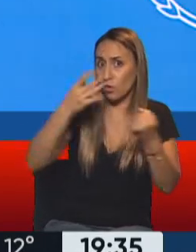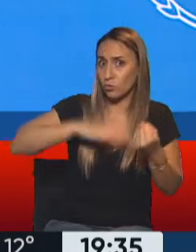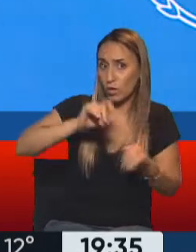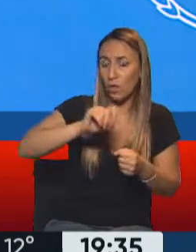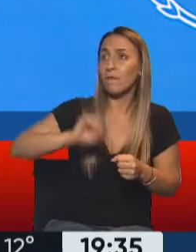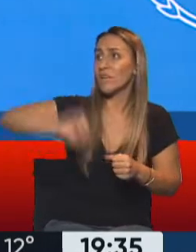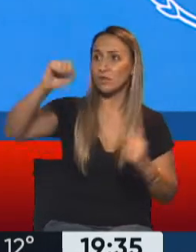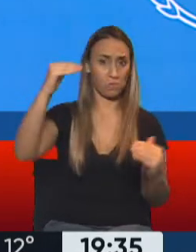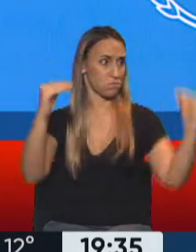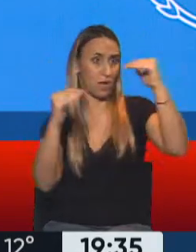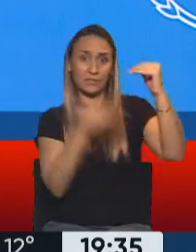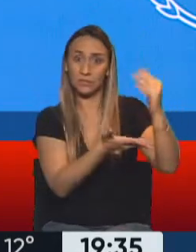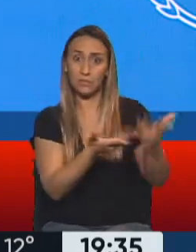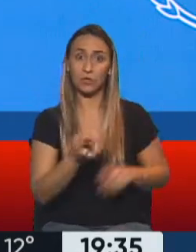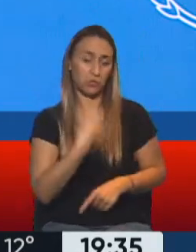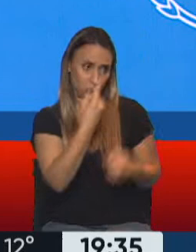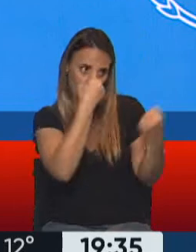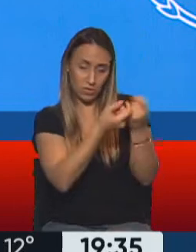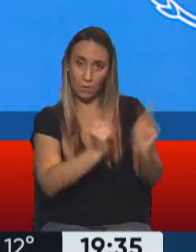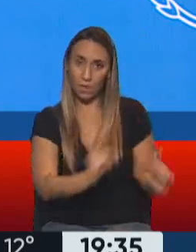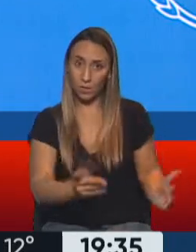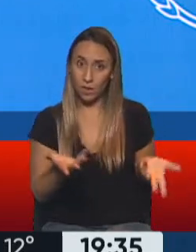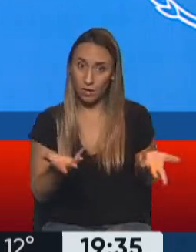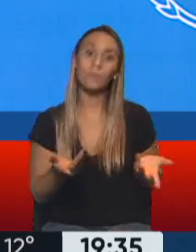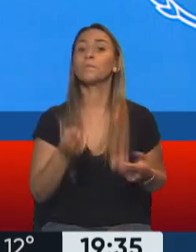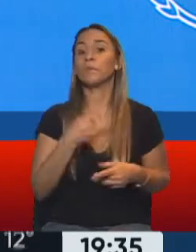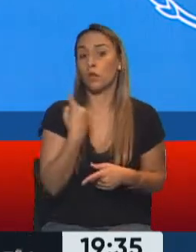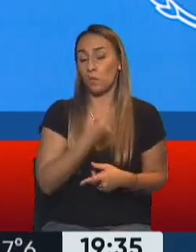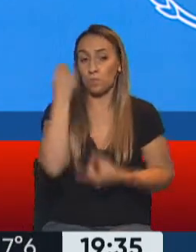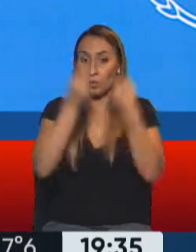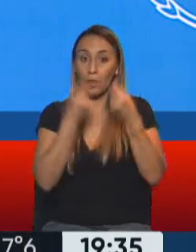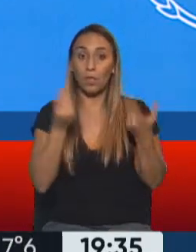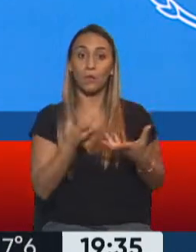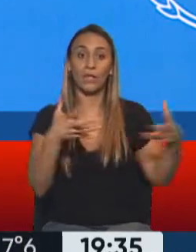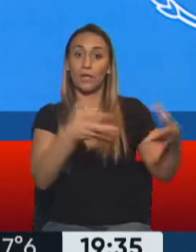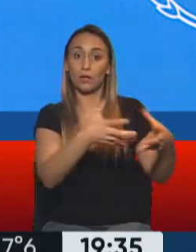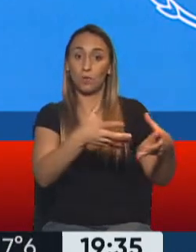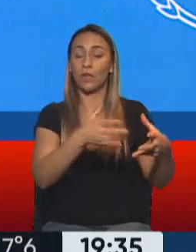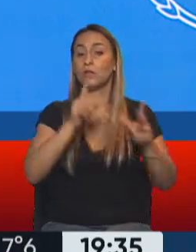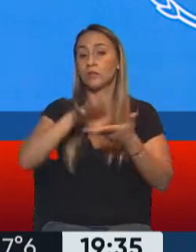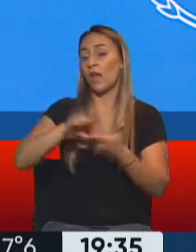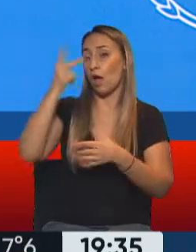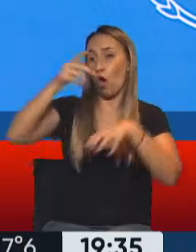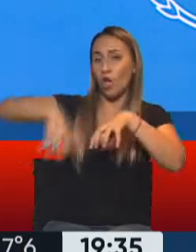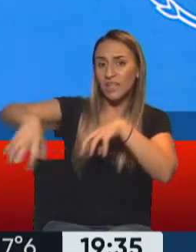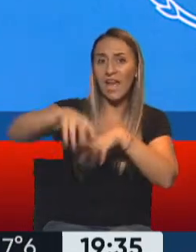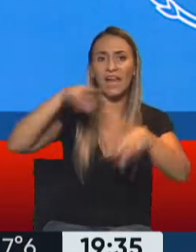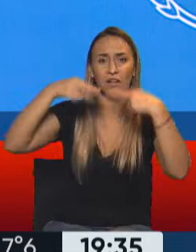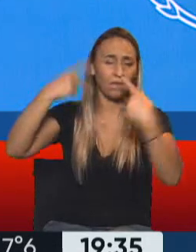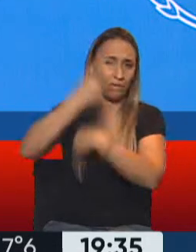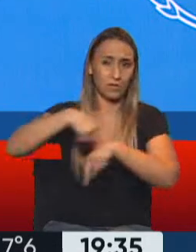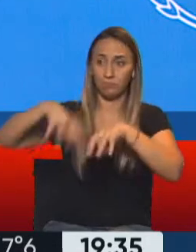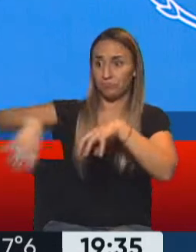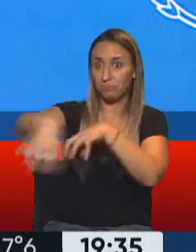nosotros no convalidamos de ninguna manera esa protesta, estamos preocupados porque el sector, como dijimos recién, de la hotelería y la gastronomía es quien más ha empujado